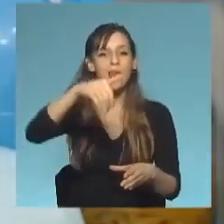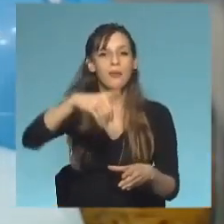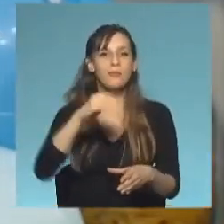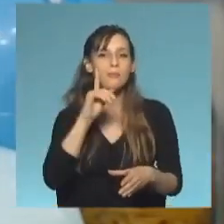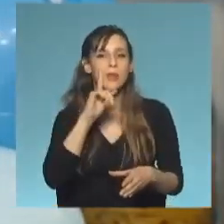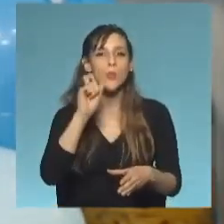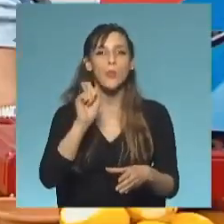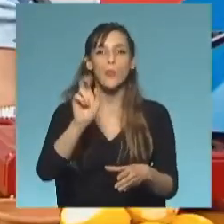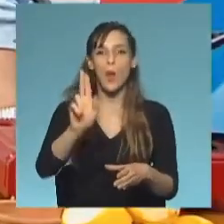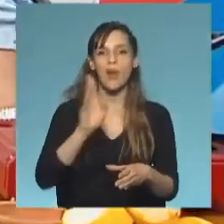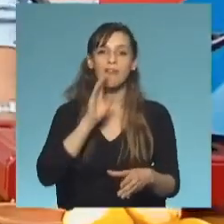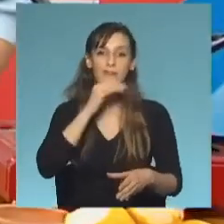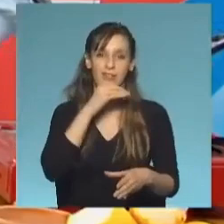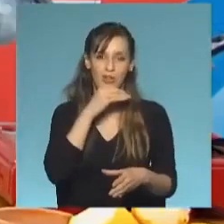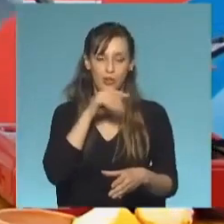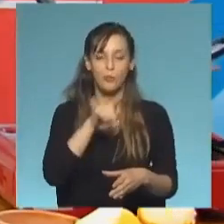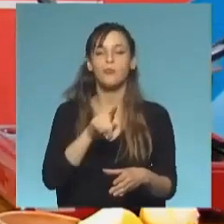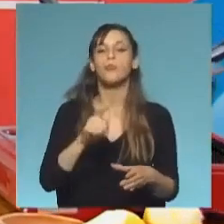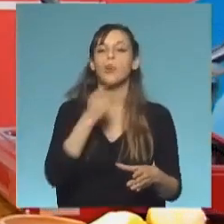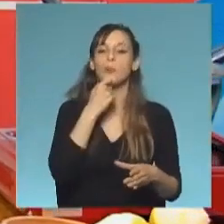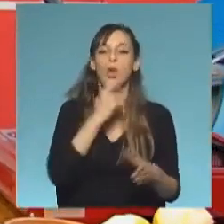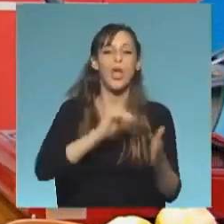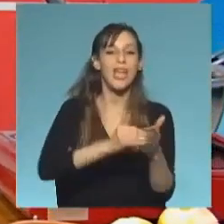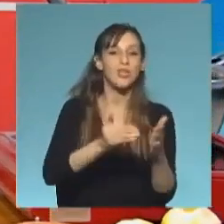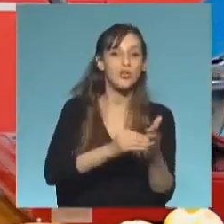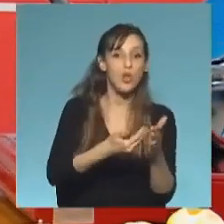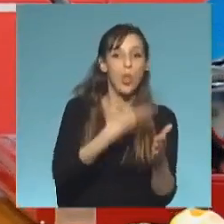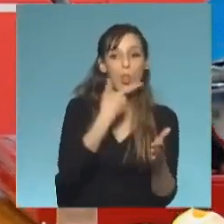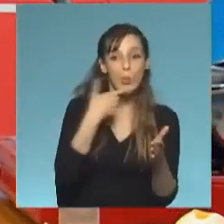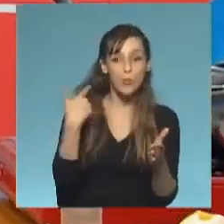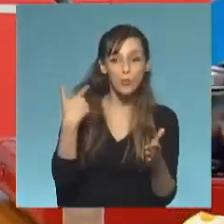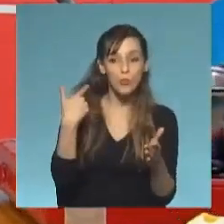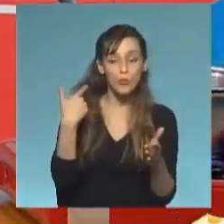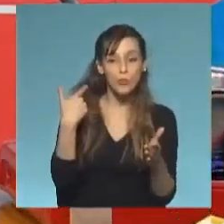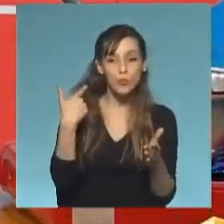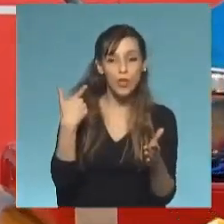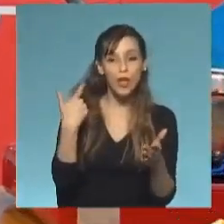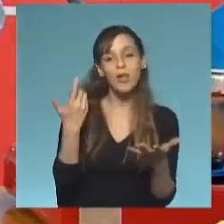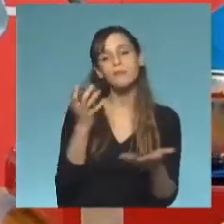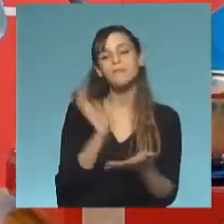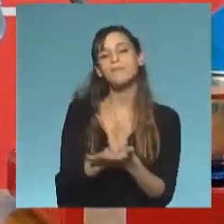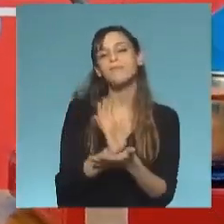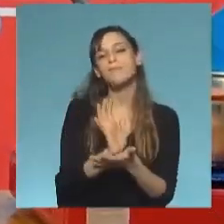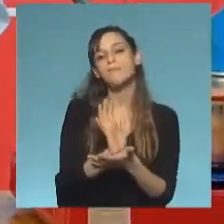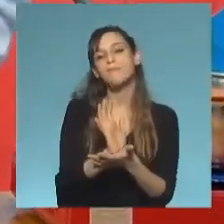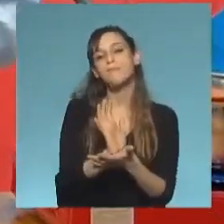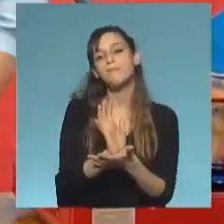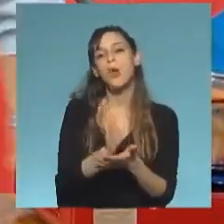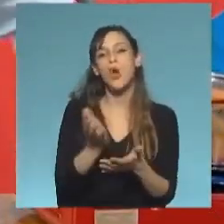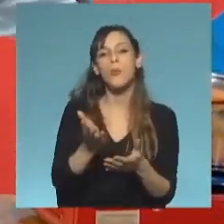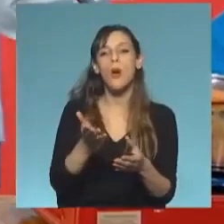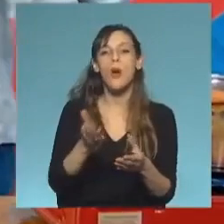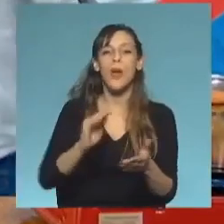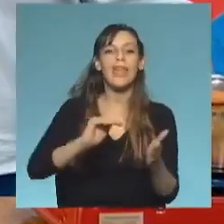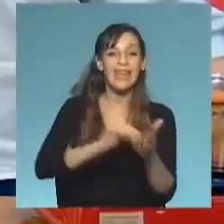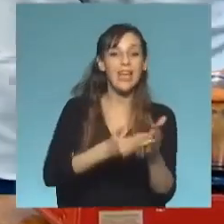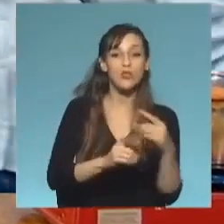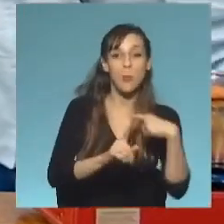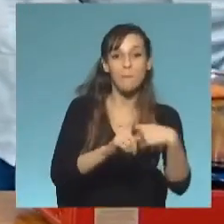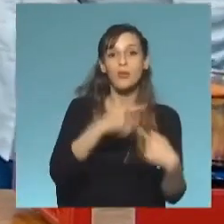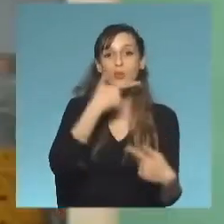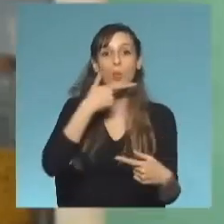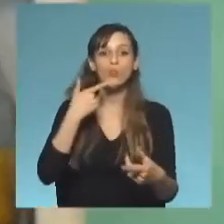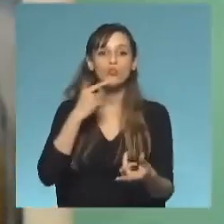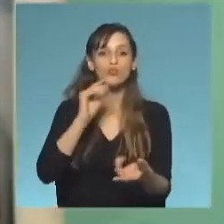Entonces después tenés que comer un queso y dulce y comes un queso y dulce más... Interesante, ¿no? Con una liñita de vino.